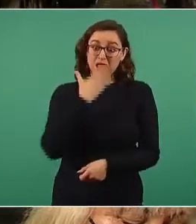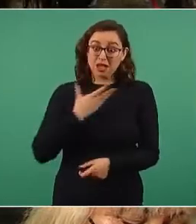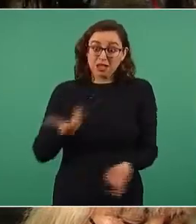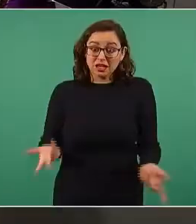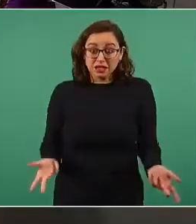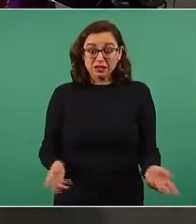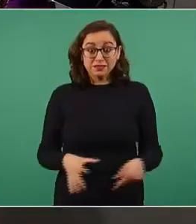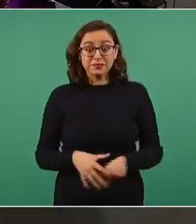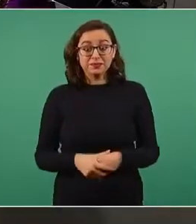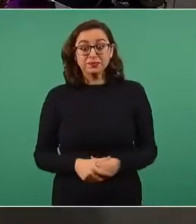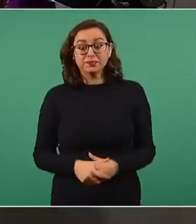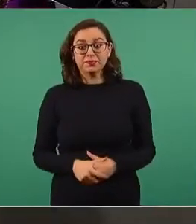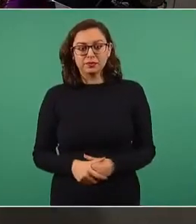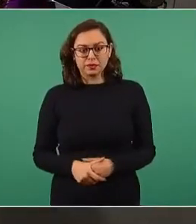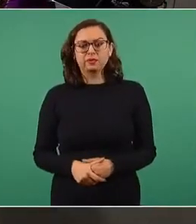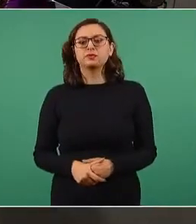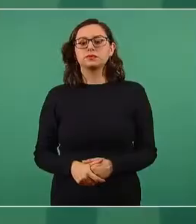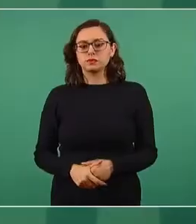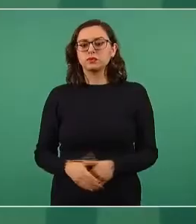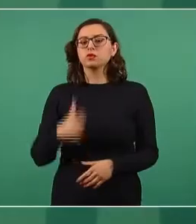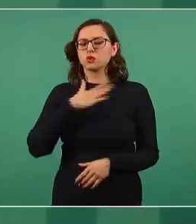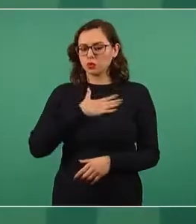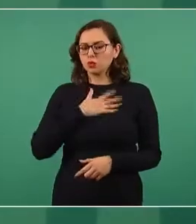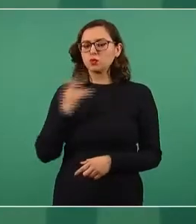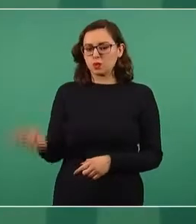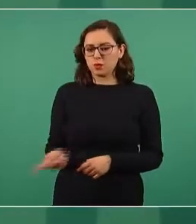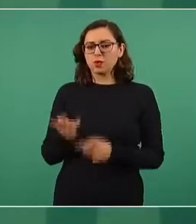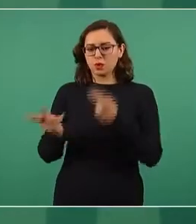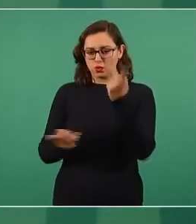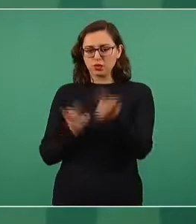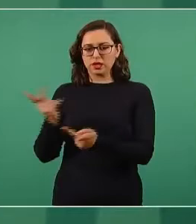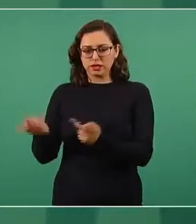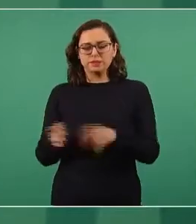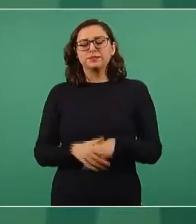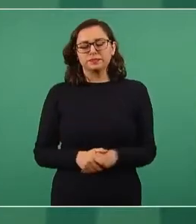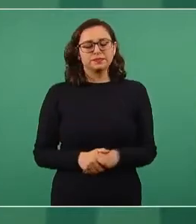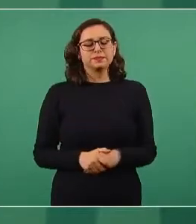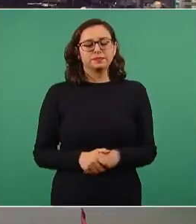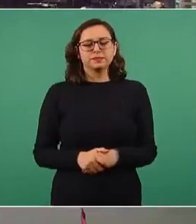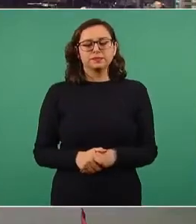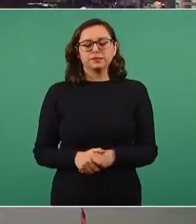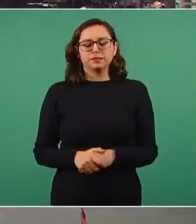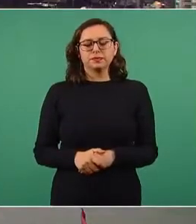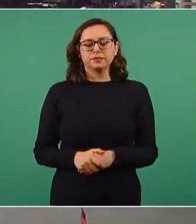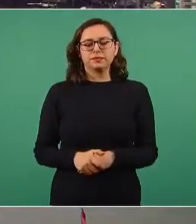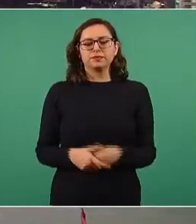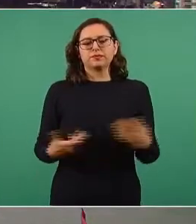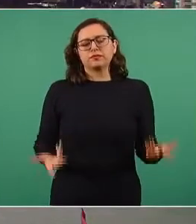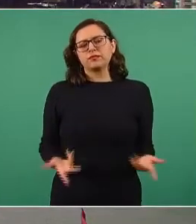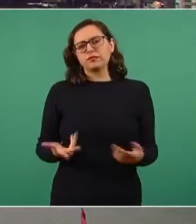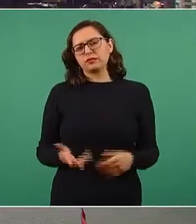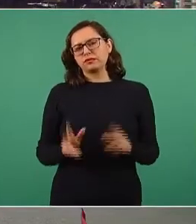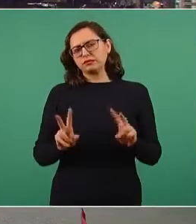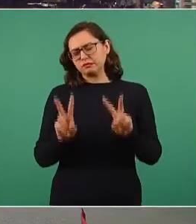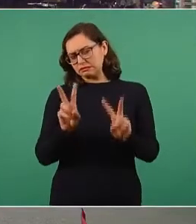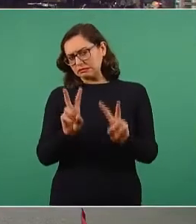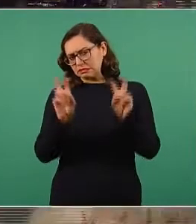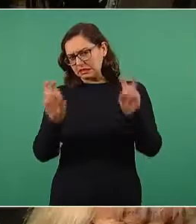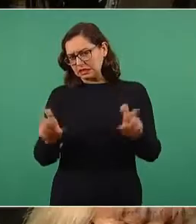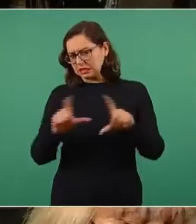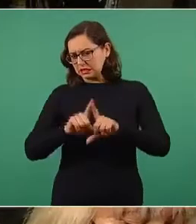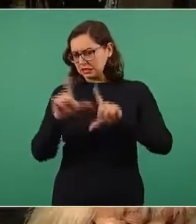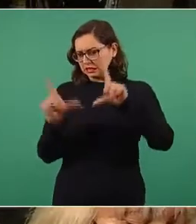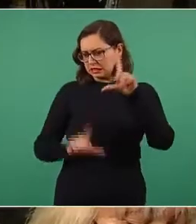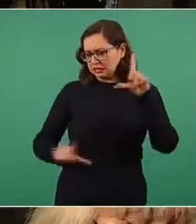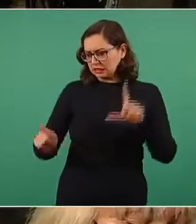¿no? Voy a preguntar con mucho gusto. Gracias. A ver qué podemos muy hacer. rápido, canciller, el tema de la gobernabilidad democrática se